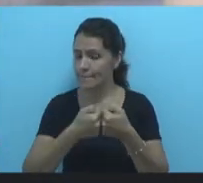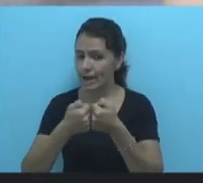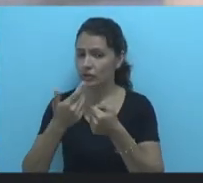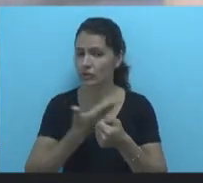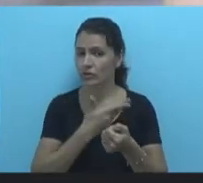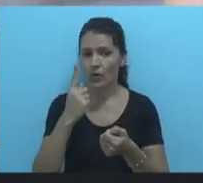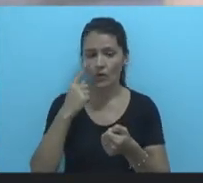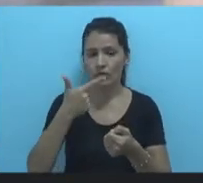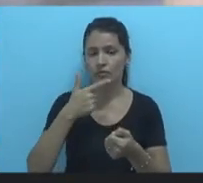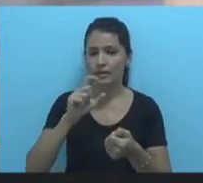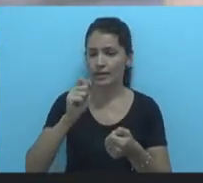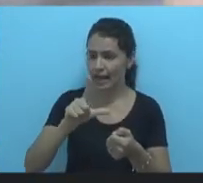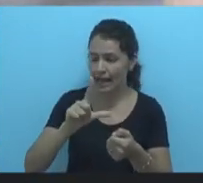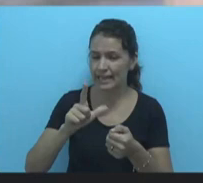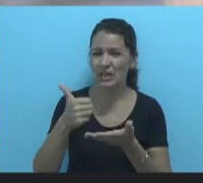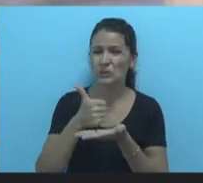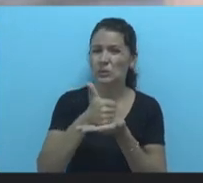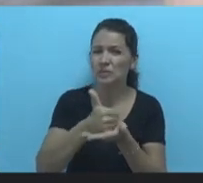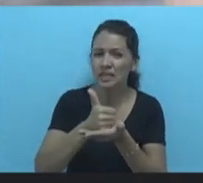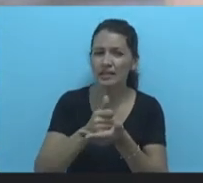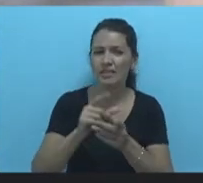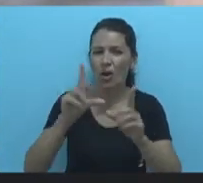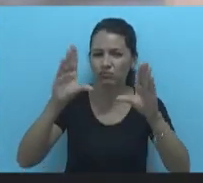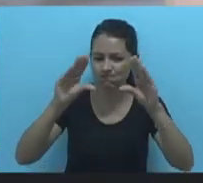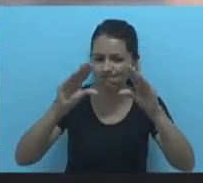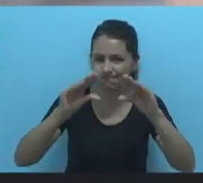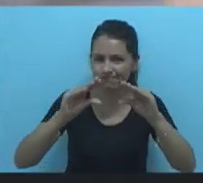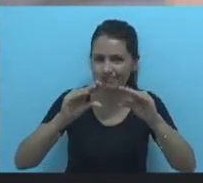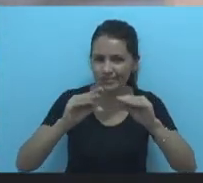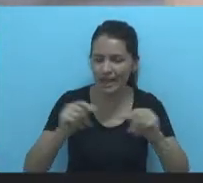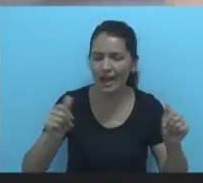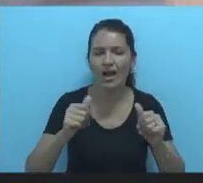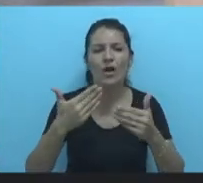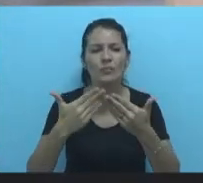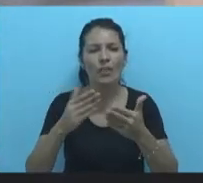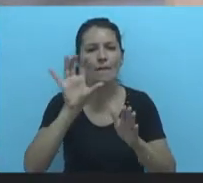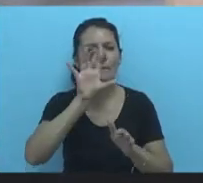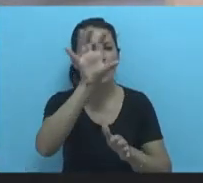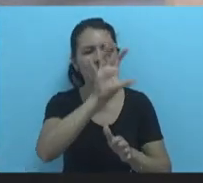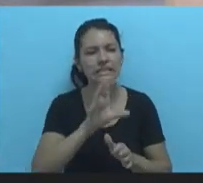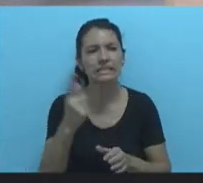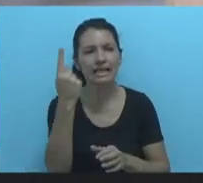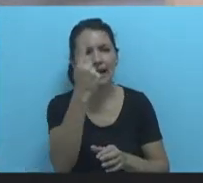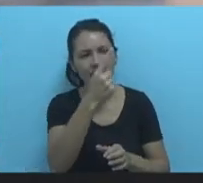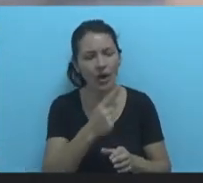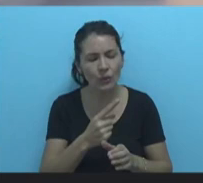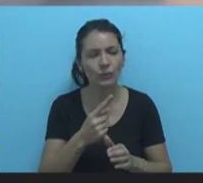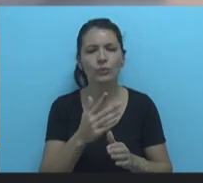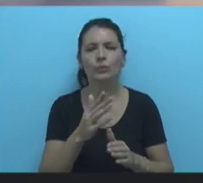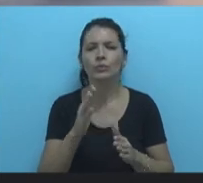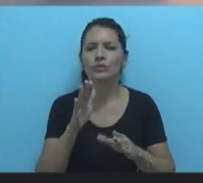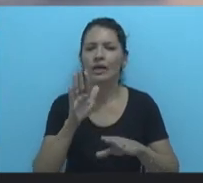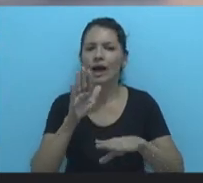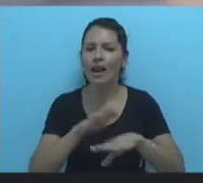los subsidios, no para que las provincias tengan menos, sino para que se equipare la tarifa, el